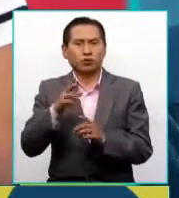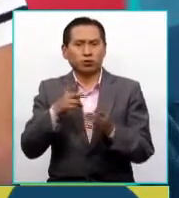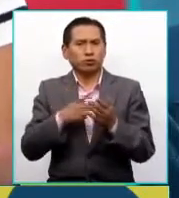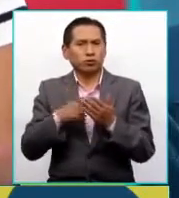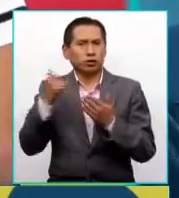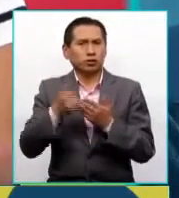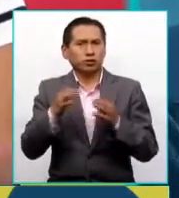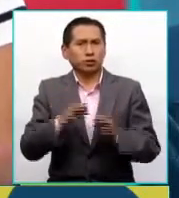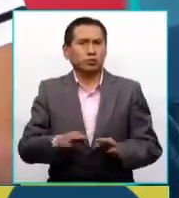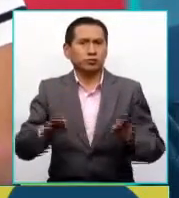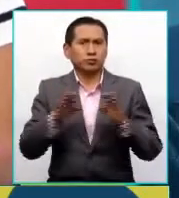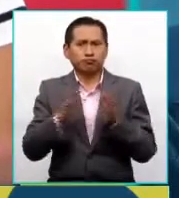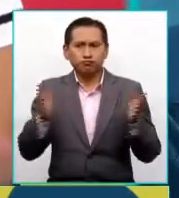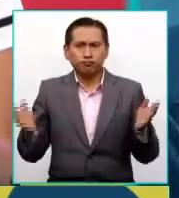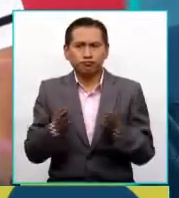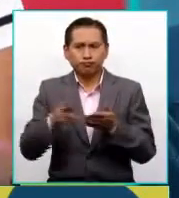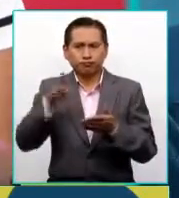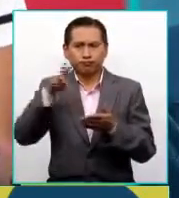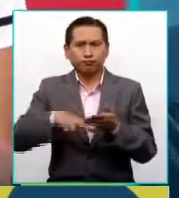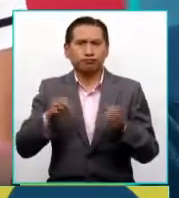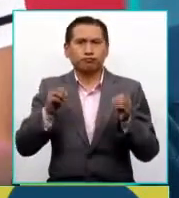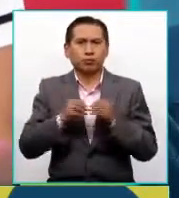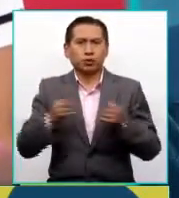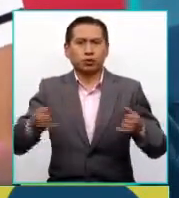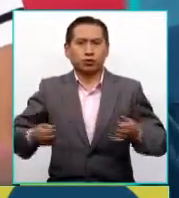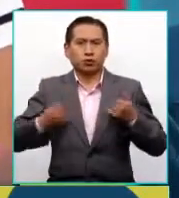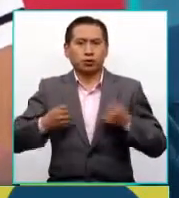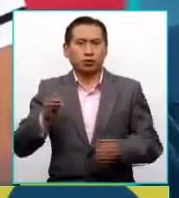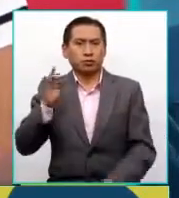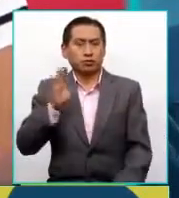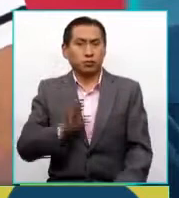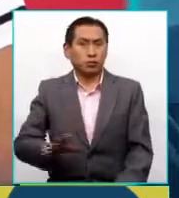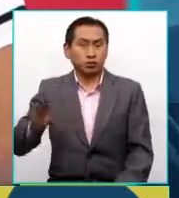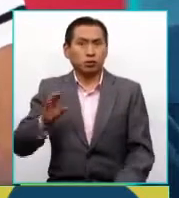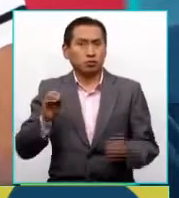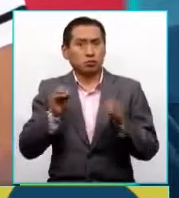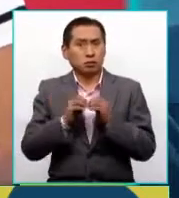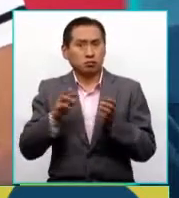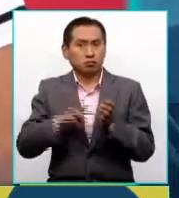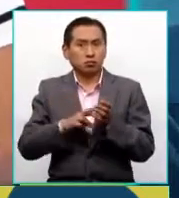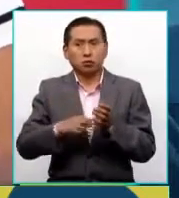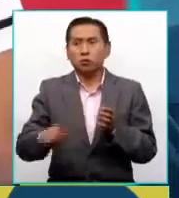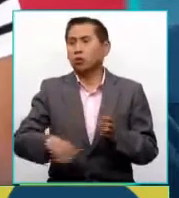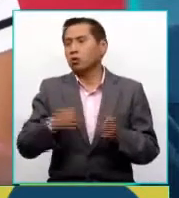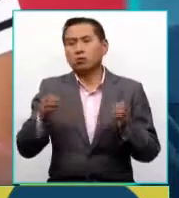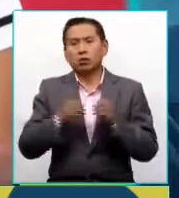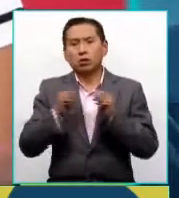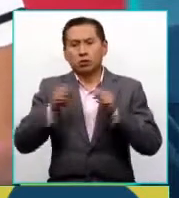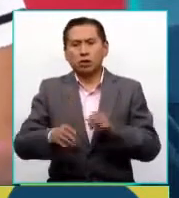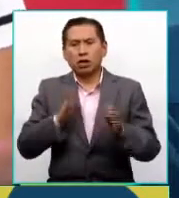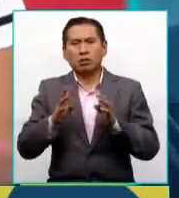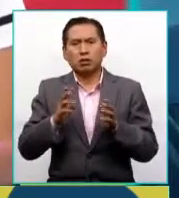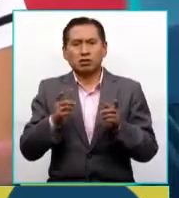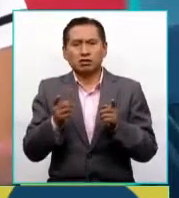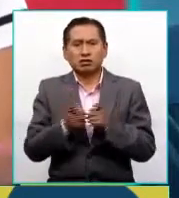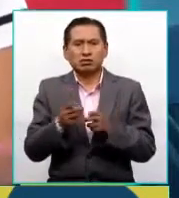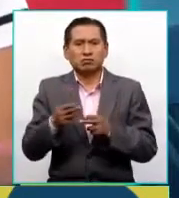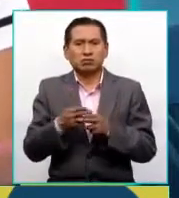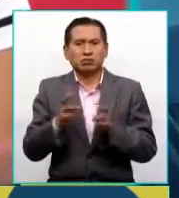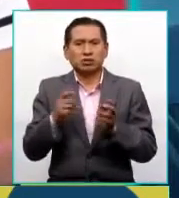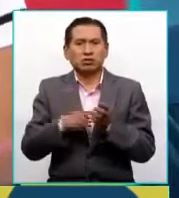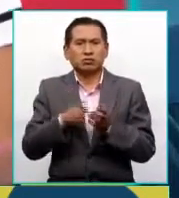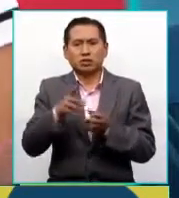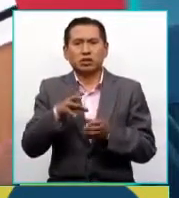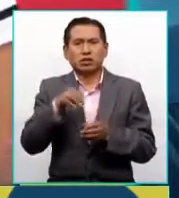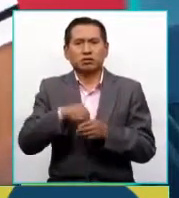interesante que busca incentivar la lectura para los jóvenes, para nuestro país de forma general? Y después estaremos charlando un ratito sobre la charla que va a tener